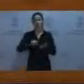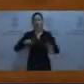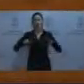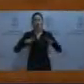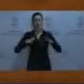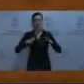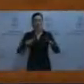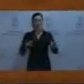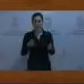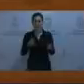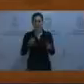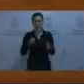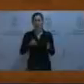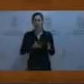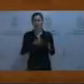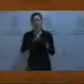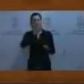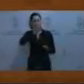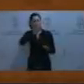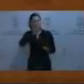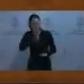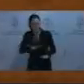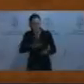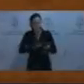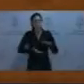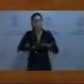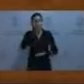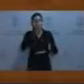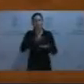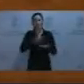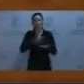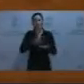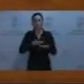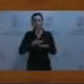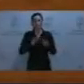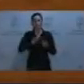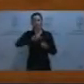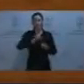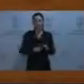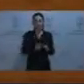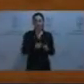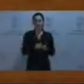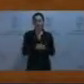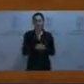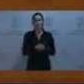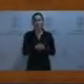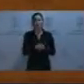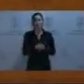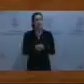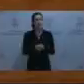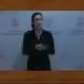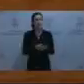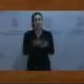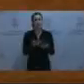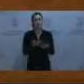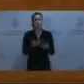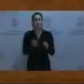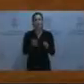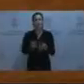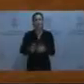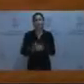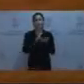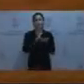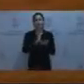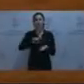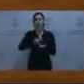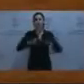siempre de lealtad y de colaboración. Nunca nos han querido escuchar en lo relativo a la ciudad de